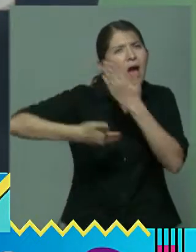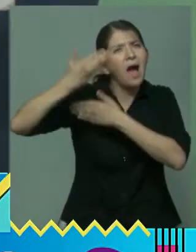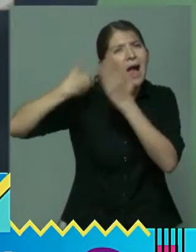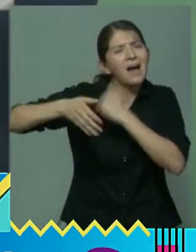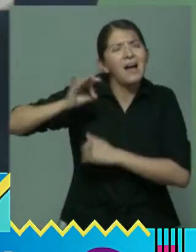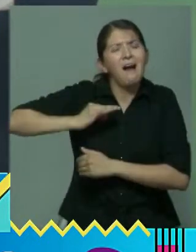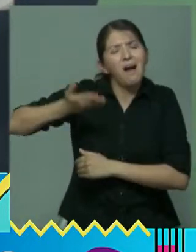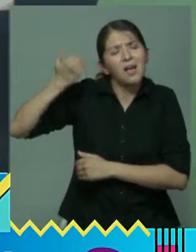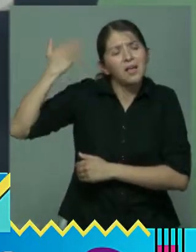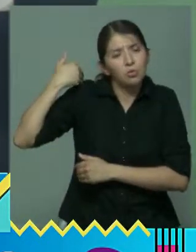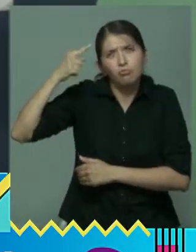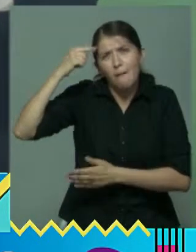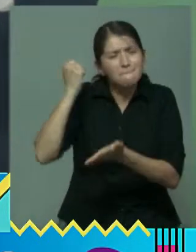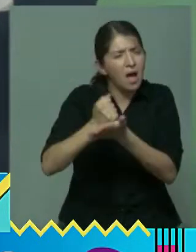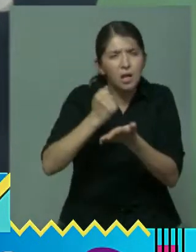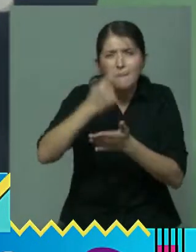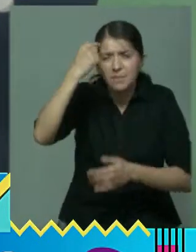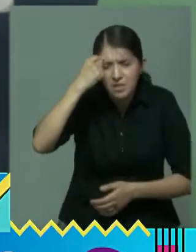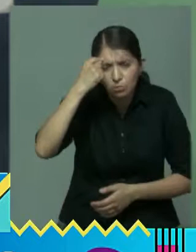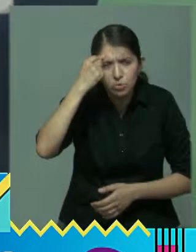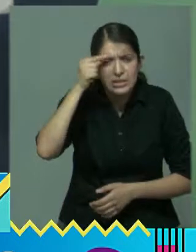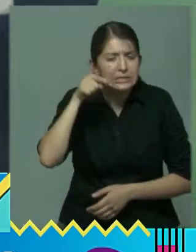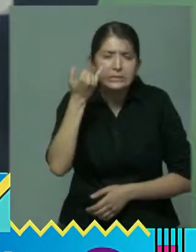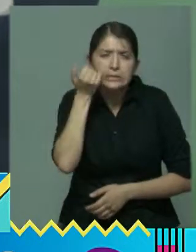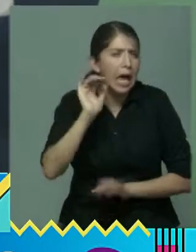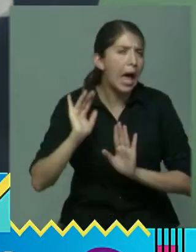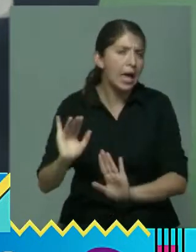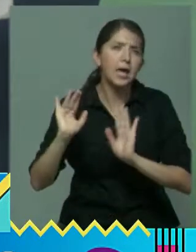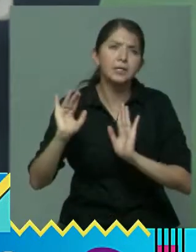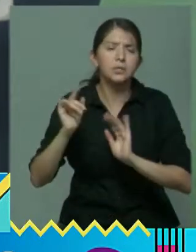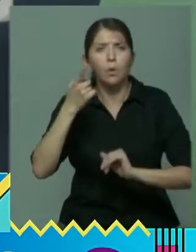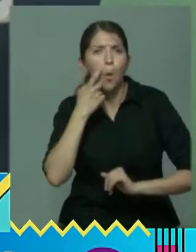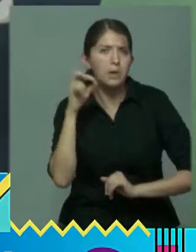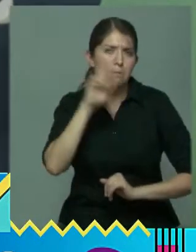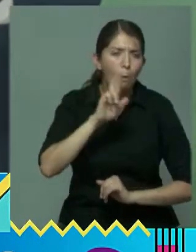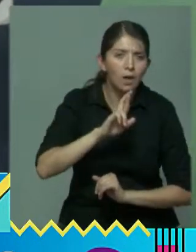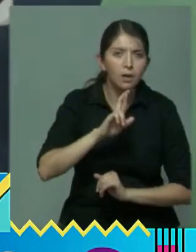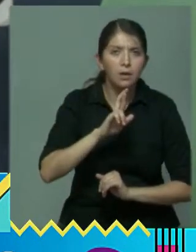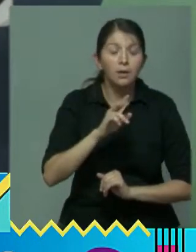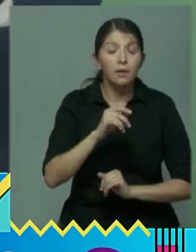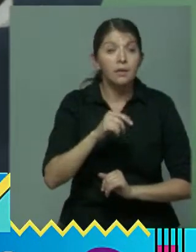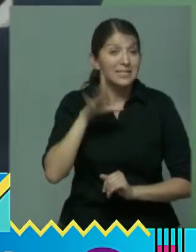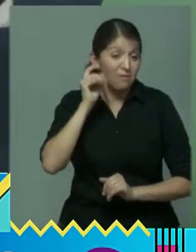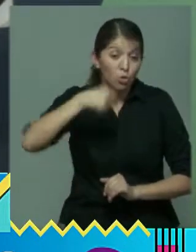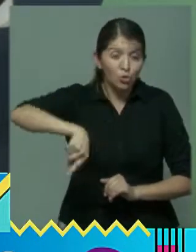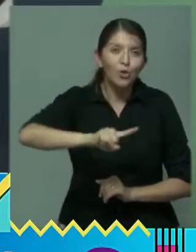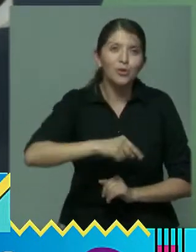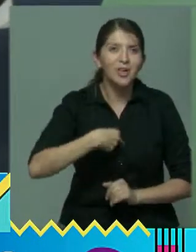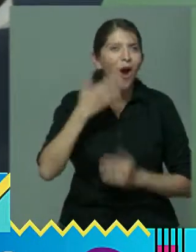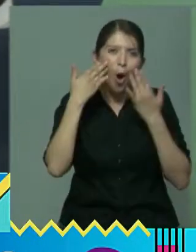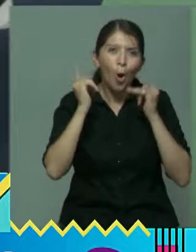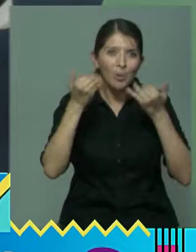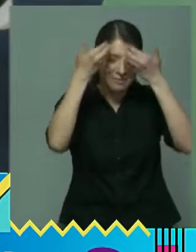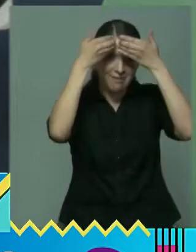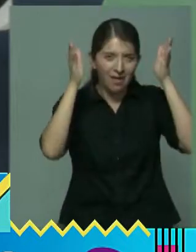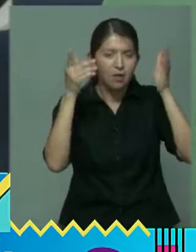años. Podemos desarraigarnos más que nada. A lo mejor nosotros estamos un poco con la cabeza más abierta, pero hay gente más mayor, más grande, que le cuesta mucho